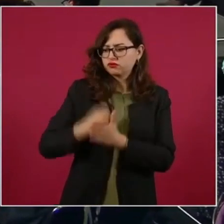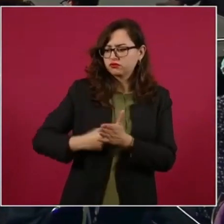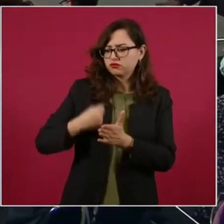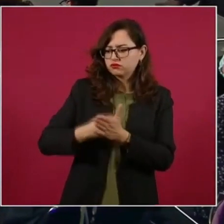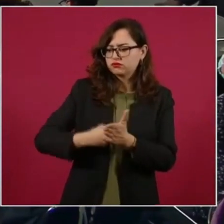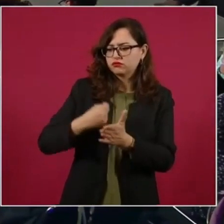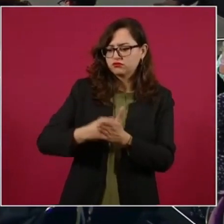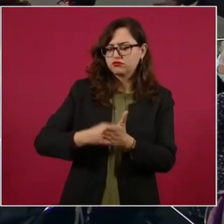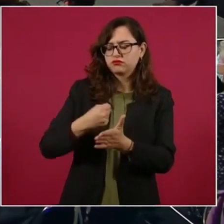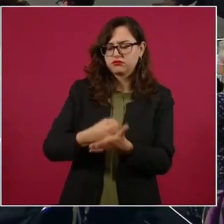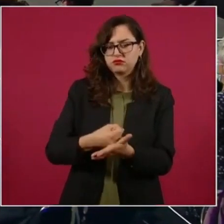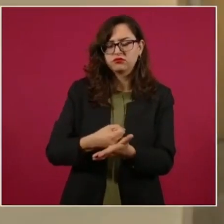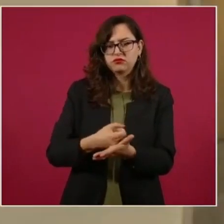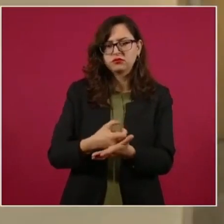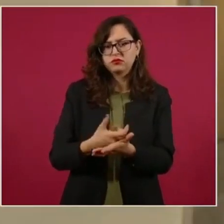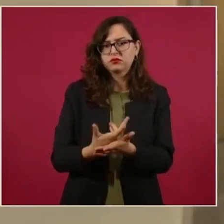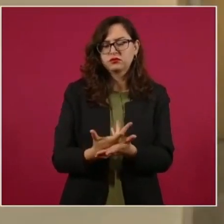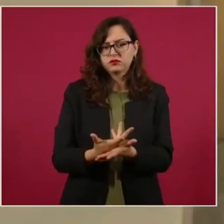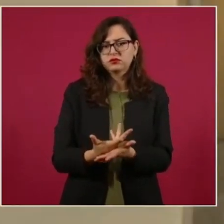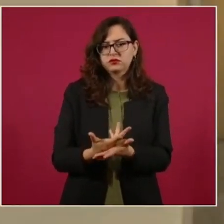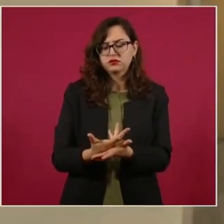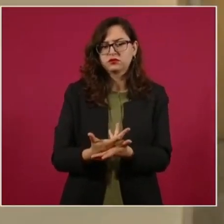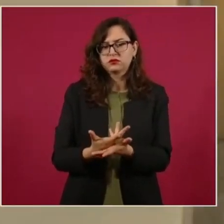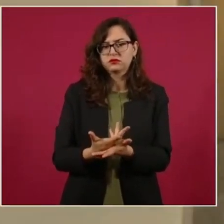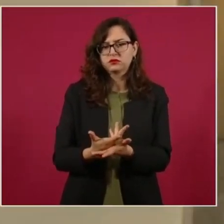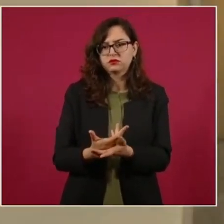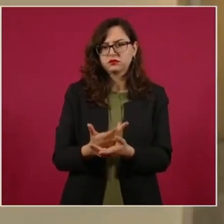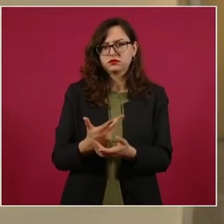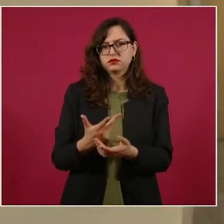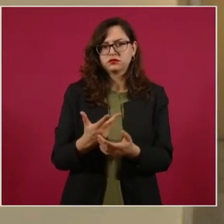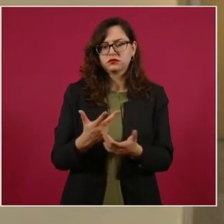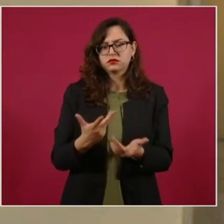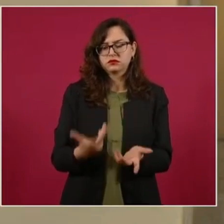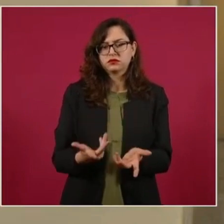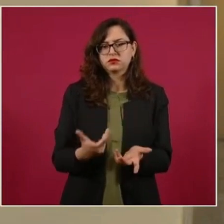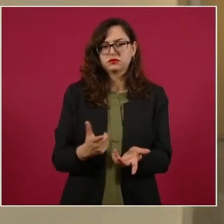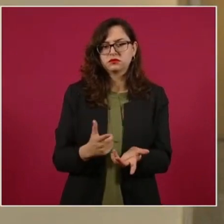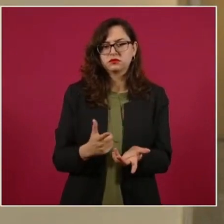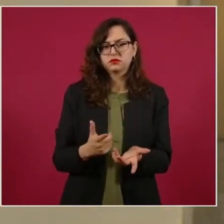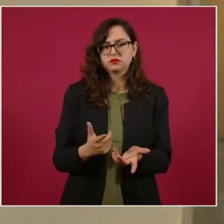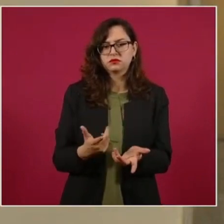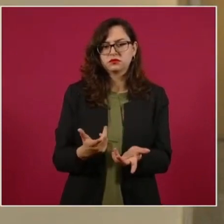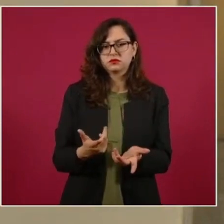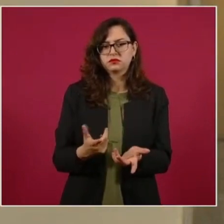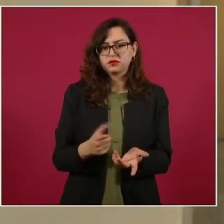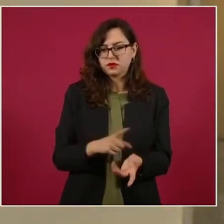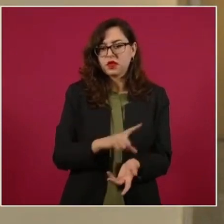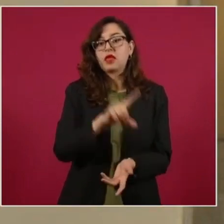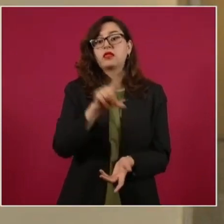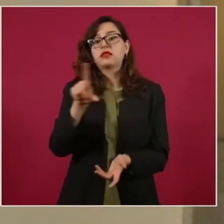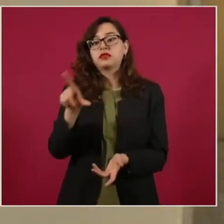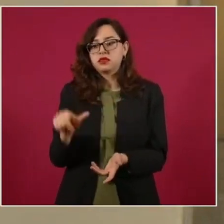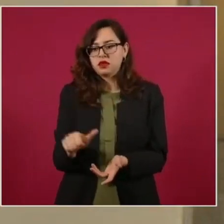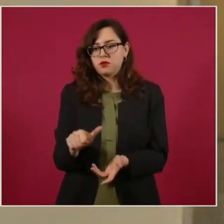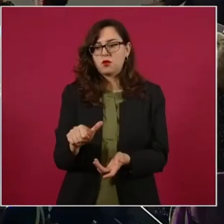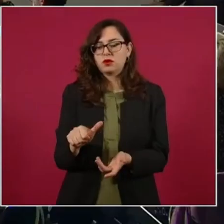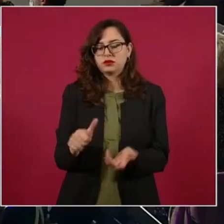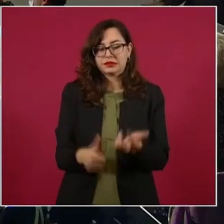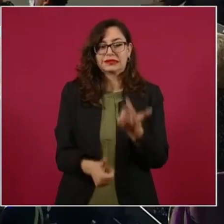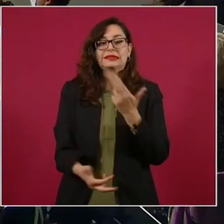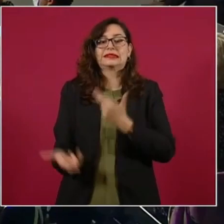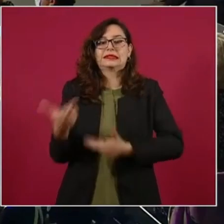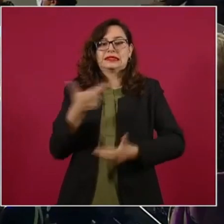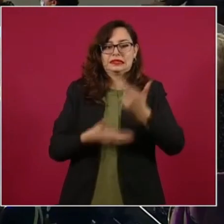y luego regresa a la ciudad, a México, ya con el gobierno del general Cárdenas,